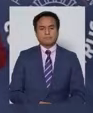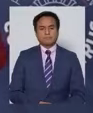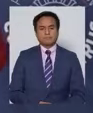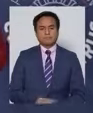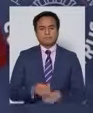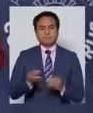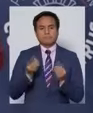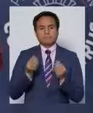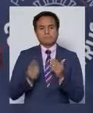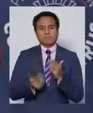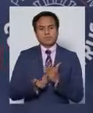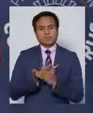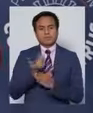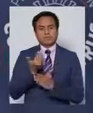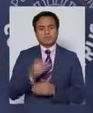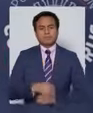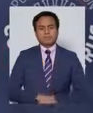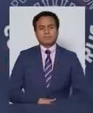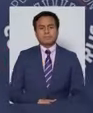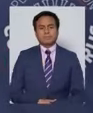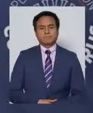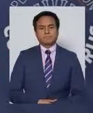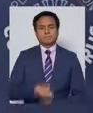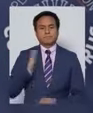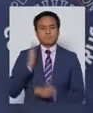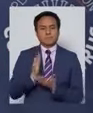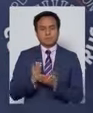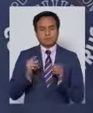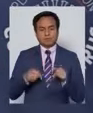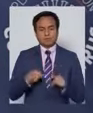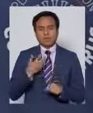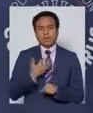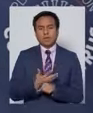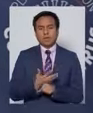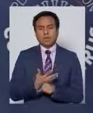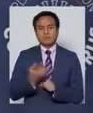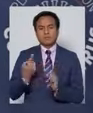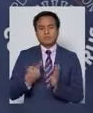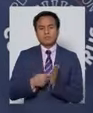Muy buenos días. Al día de hoy se encuentran